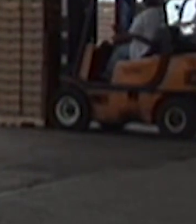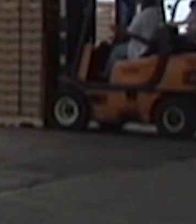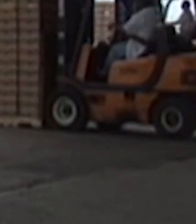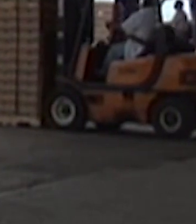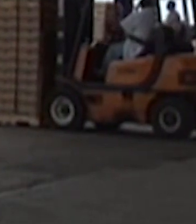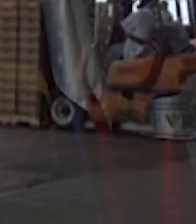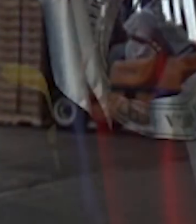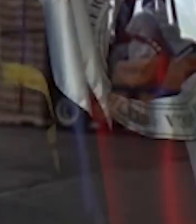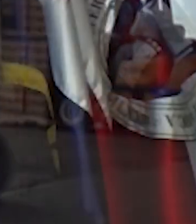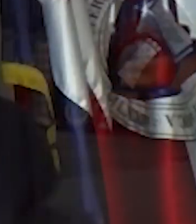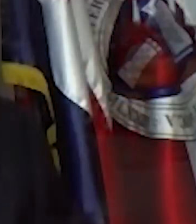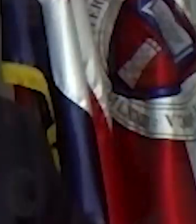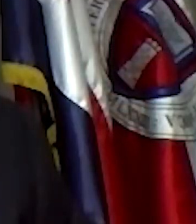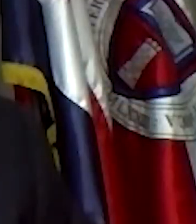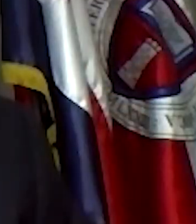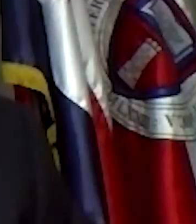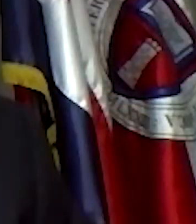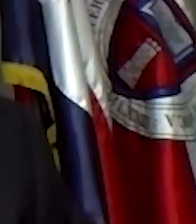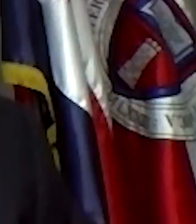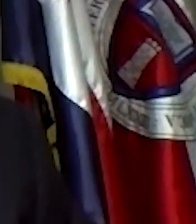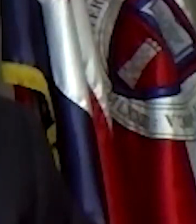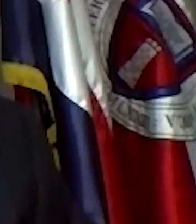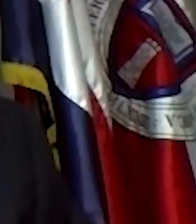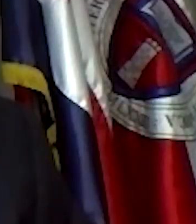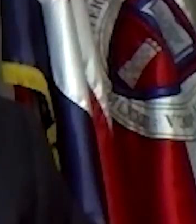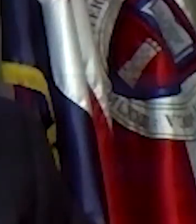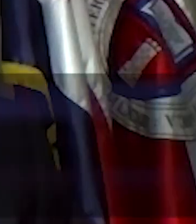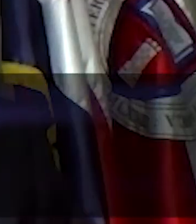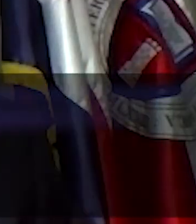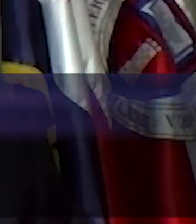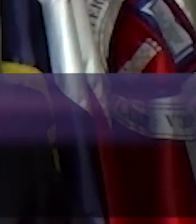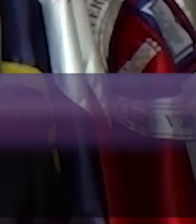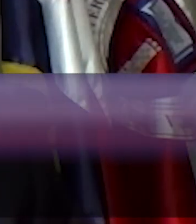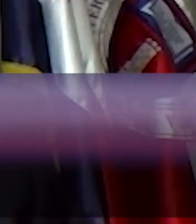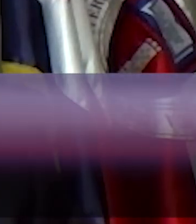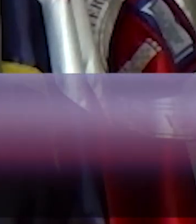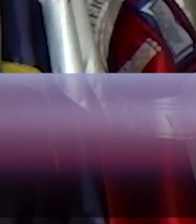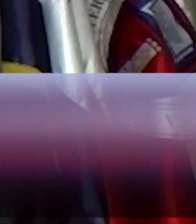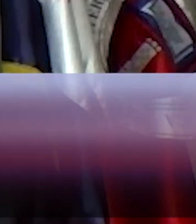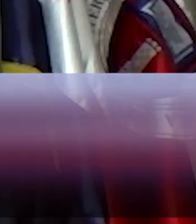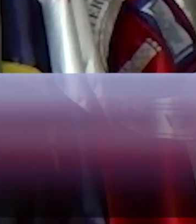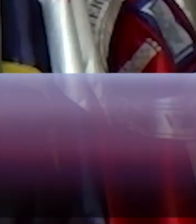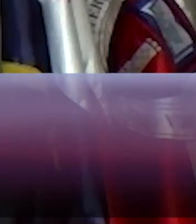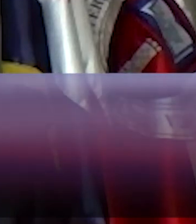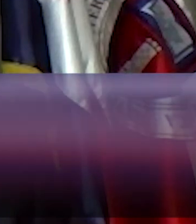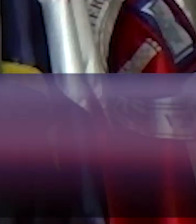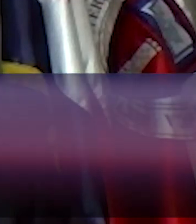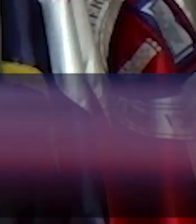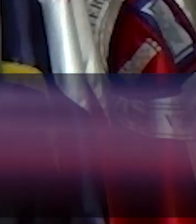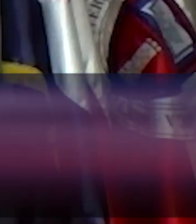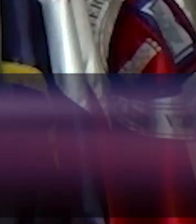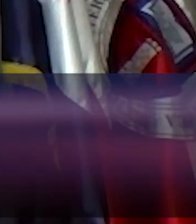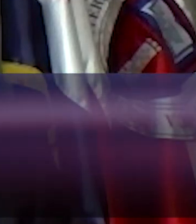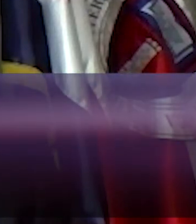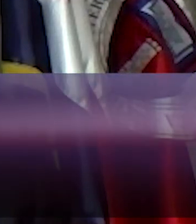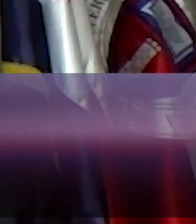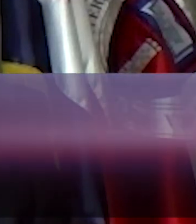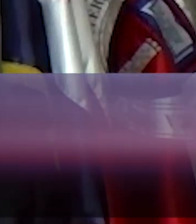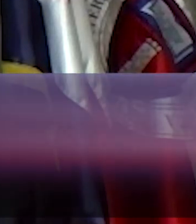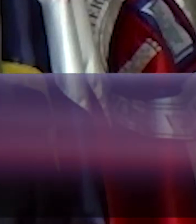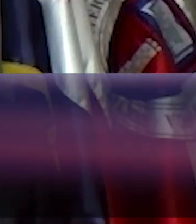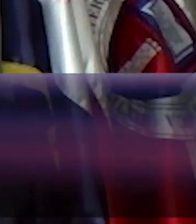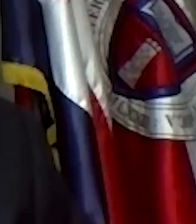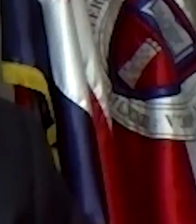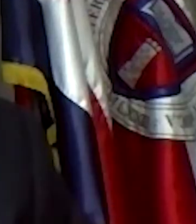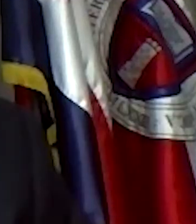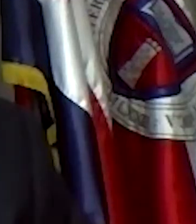la distribución de los ingresos que nuestra economía genera. Es decir, en los últimos 20, 25